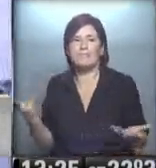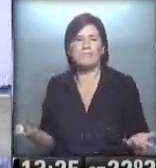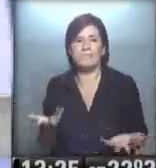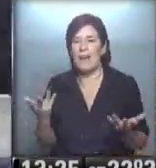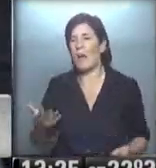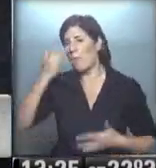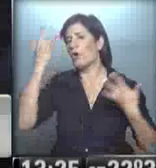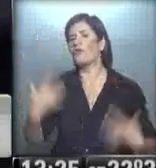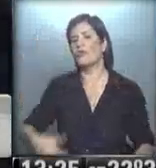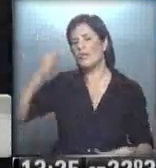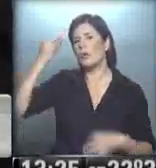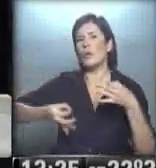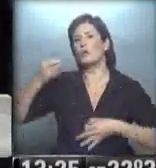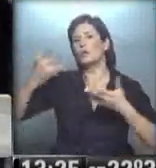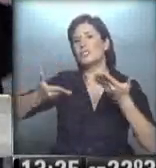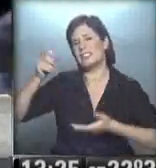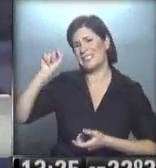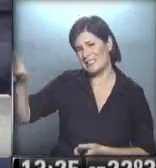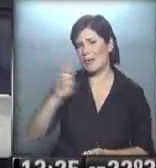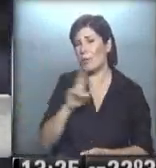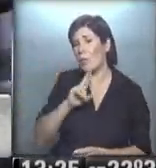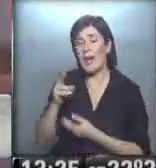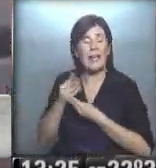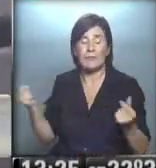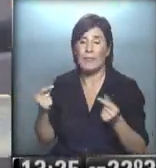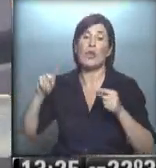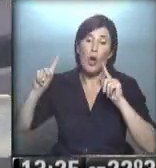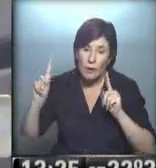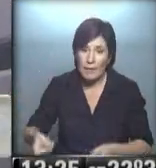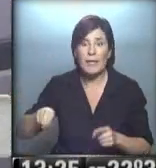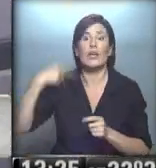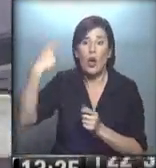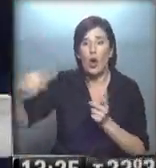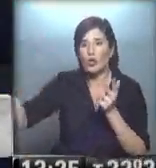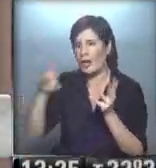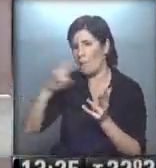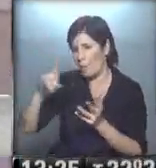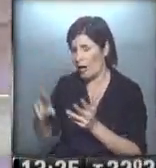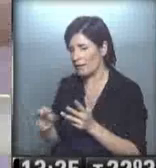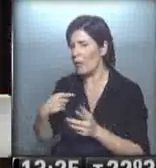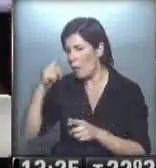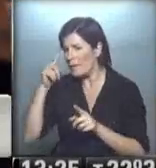justicia hemos conseguido por Marita y por todas las chicas. ¿Era lo que esperaba, que están, Susana?